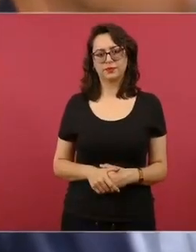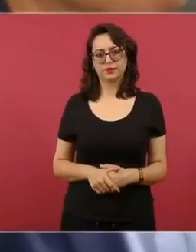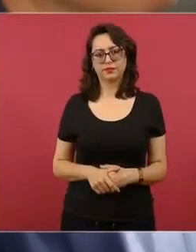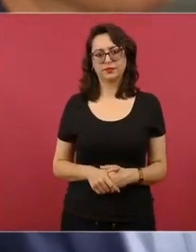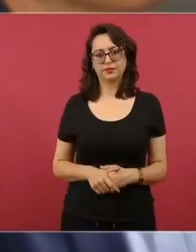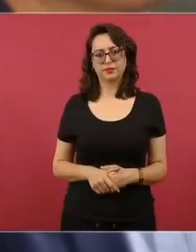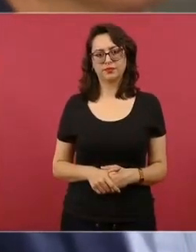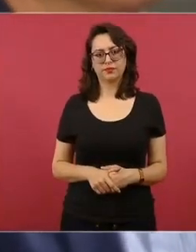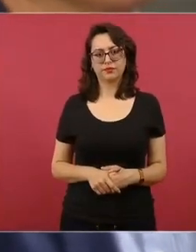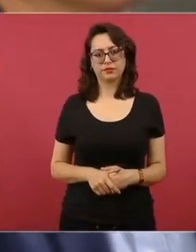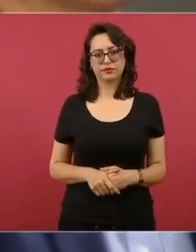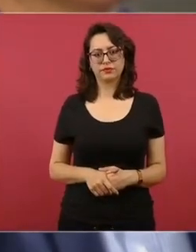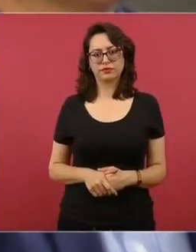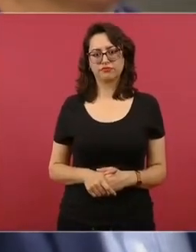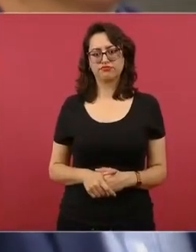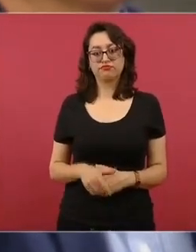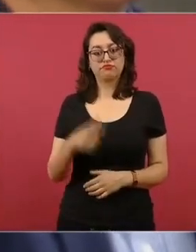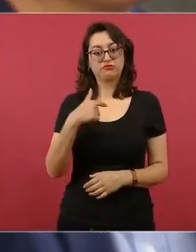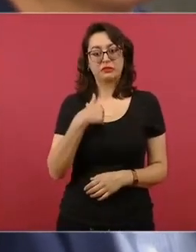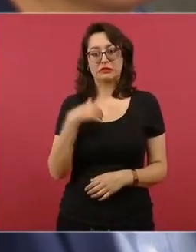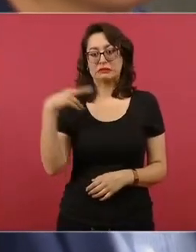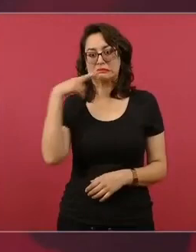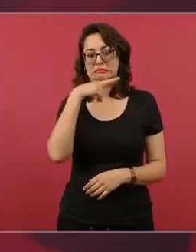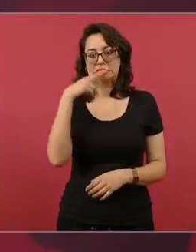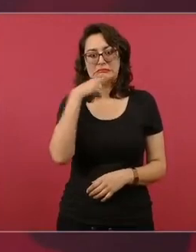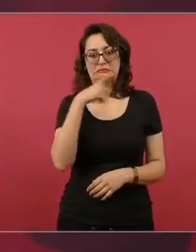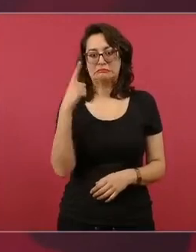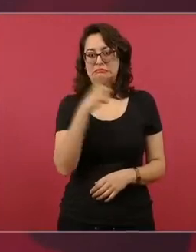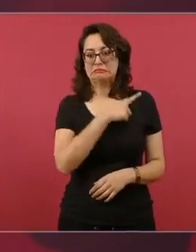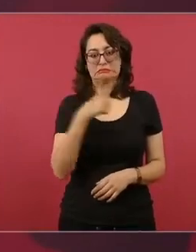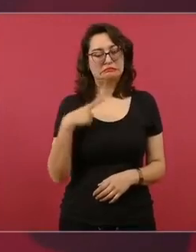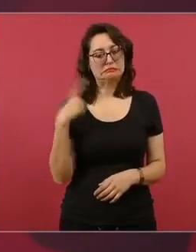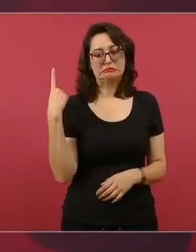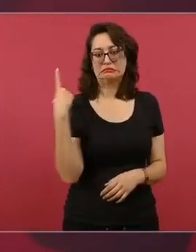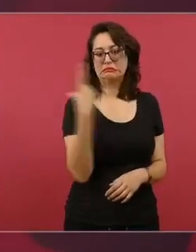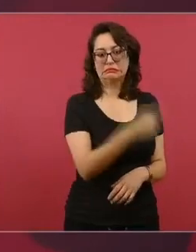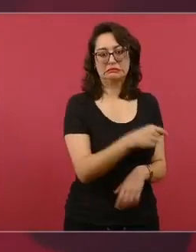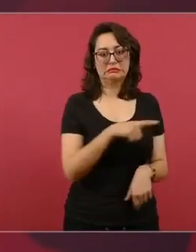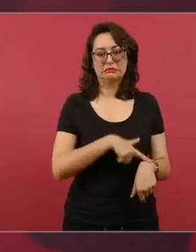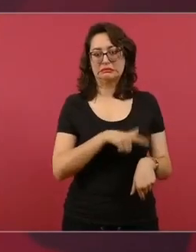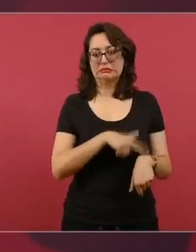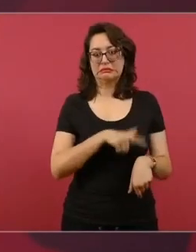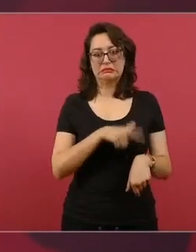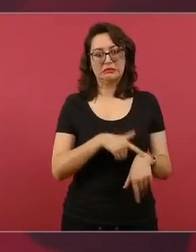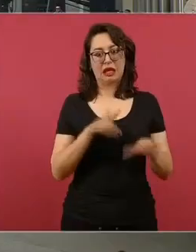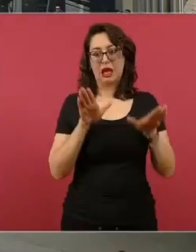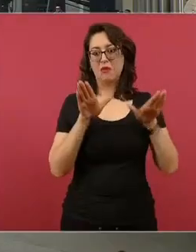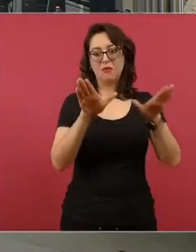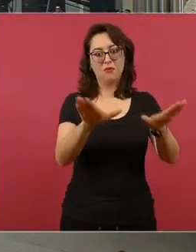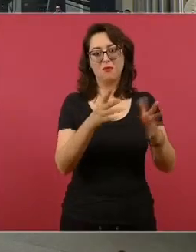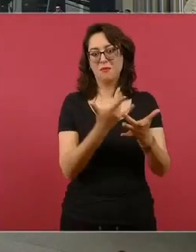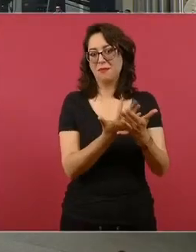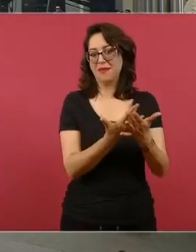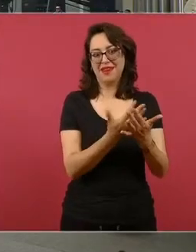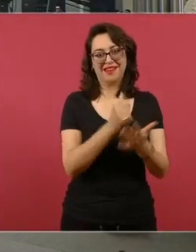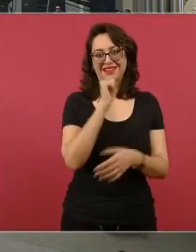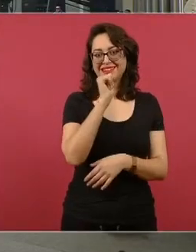voy rápido, si no, no llego. Y no me espera el avión.